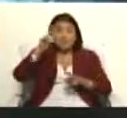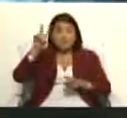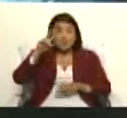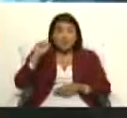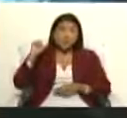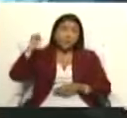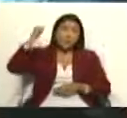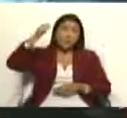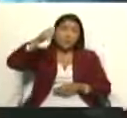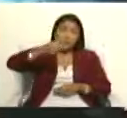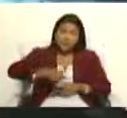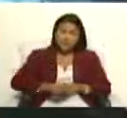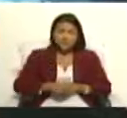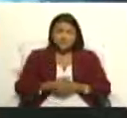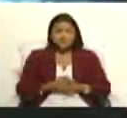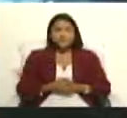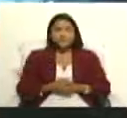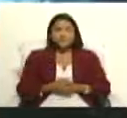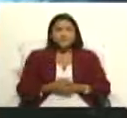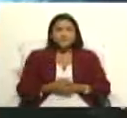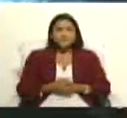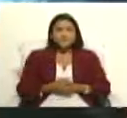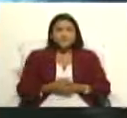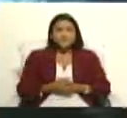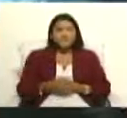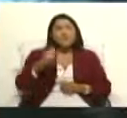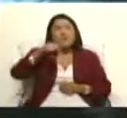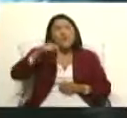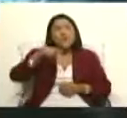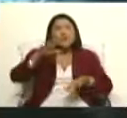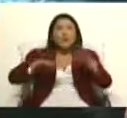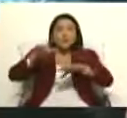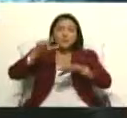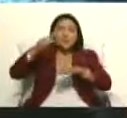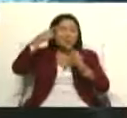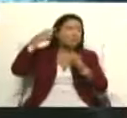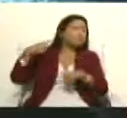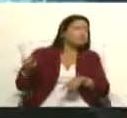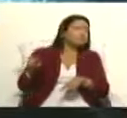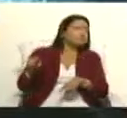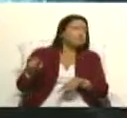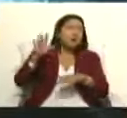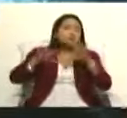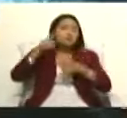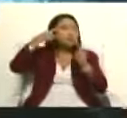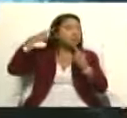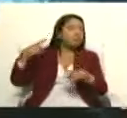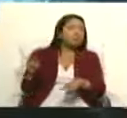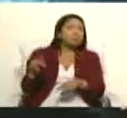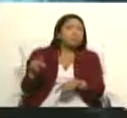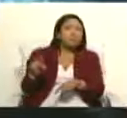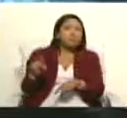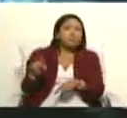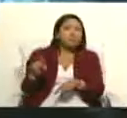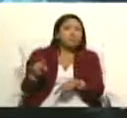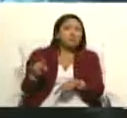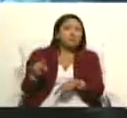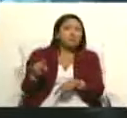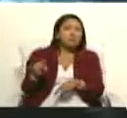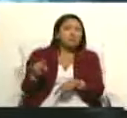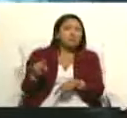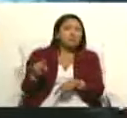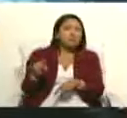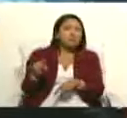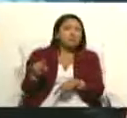de todos y todas hoy algunos se desentienden se desentienden y dicen no que cada qui